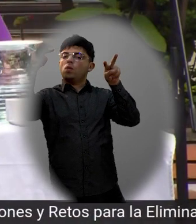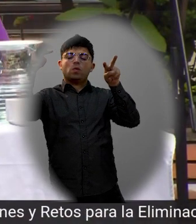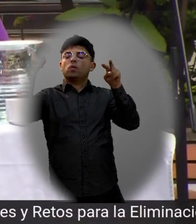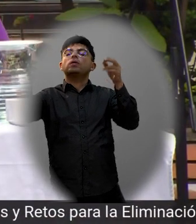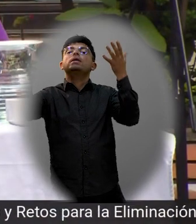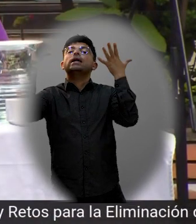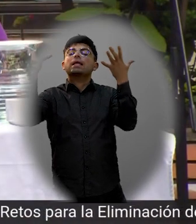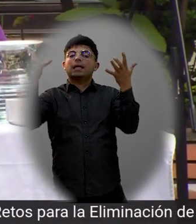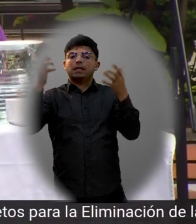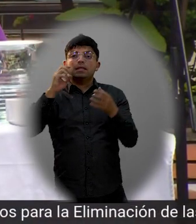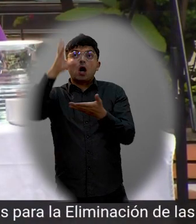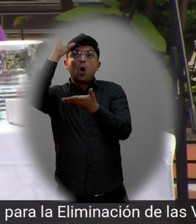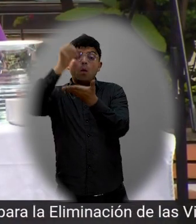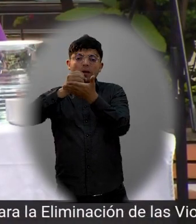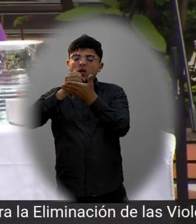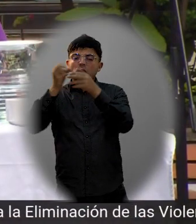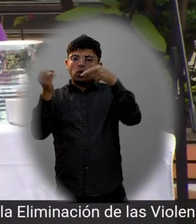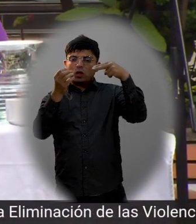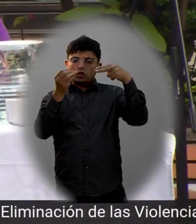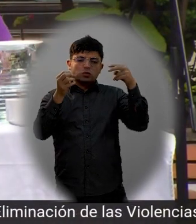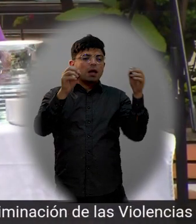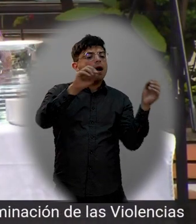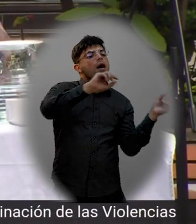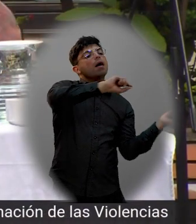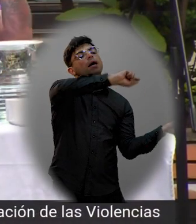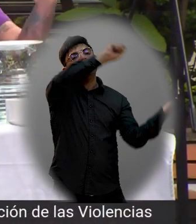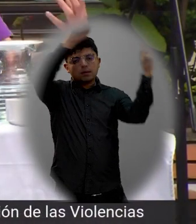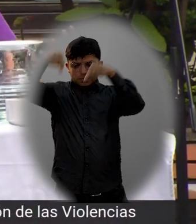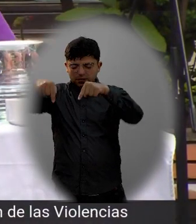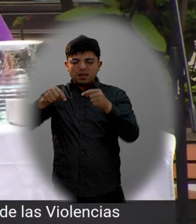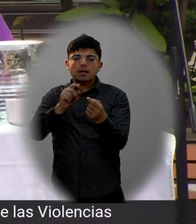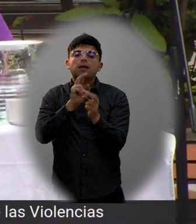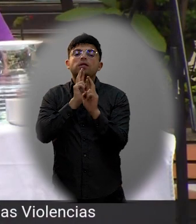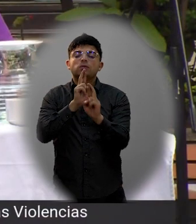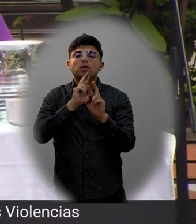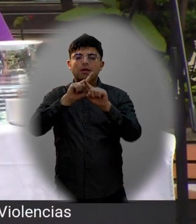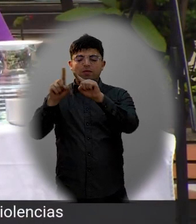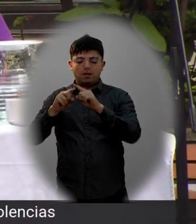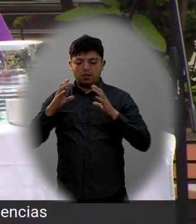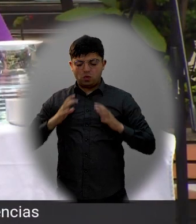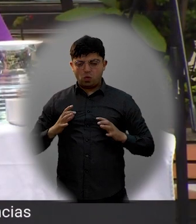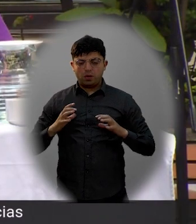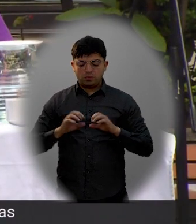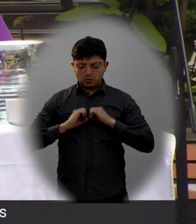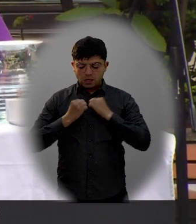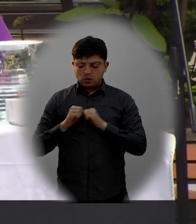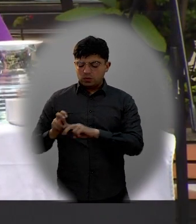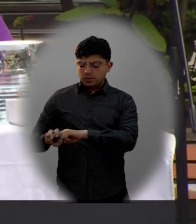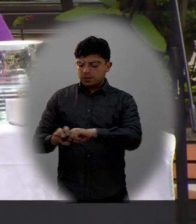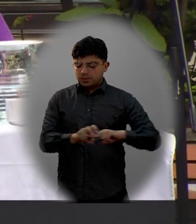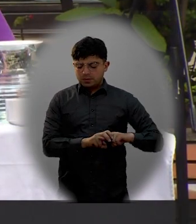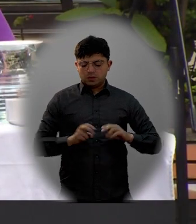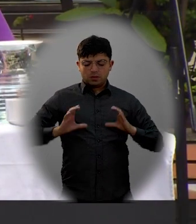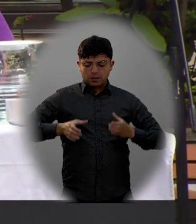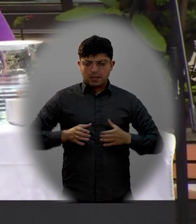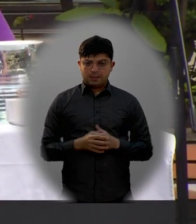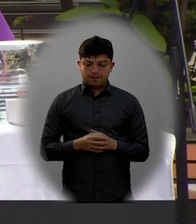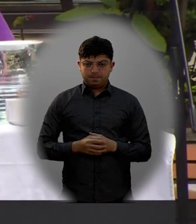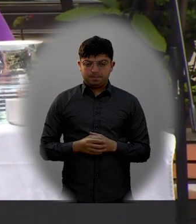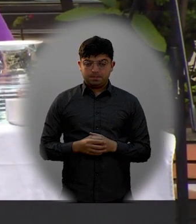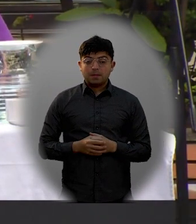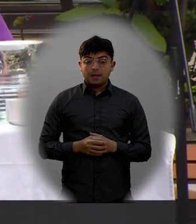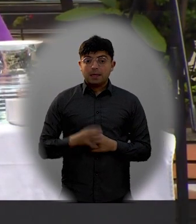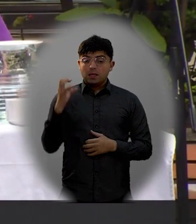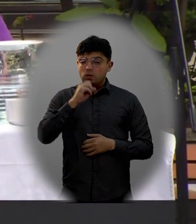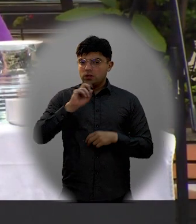desplazar el punto de vista de la educación para responder a los diversos cuerpos que se sientan en un salón de clase. Entonces,